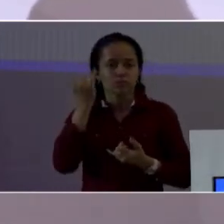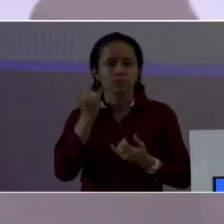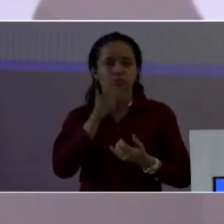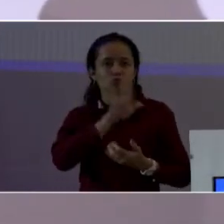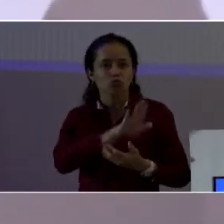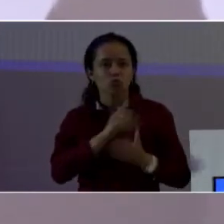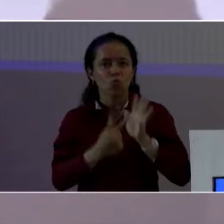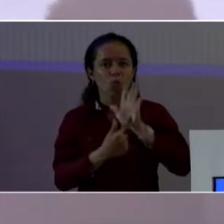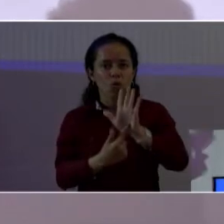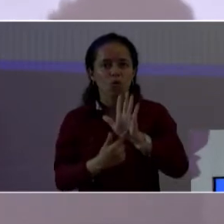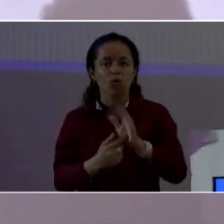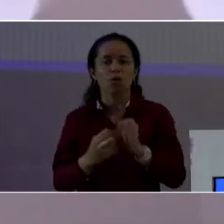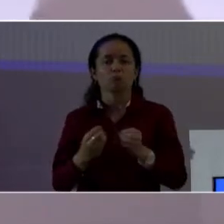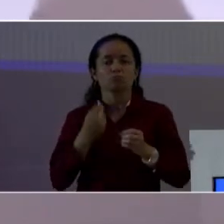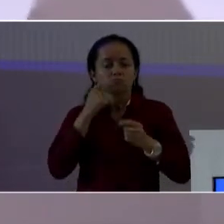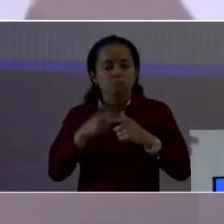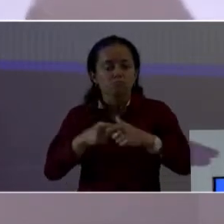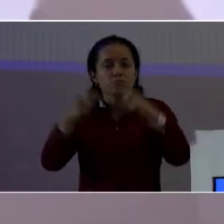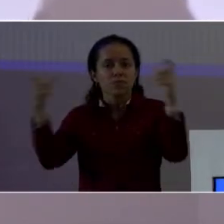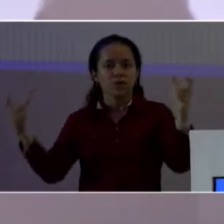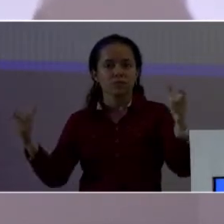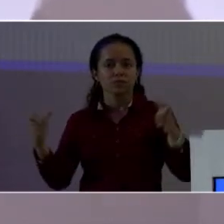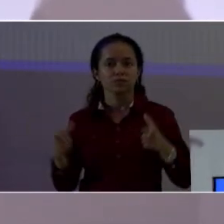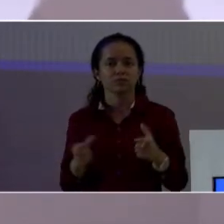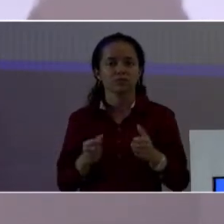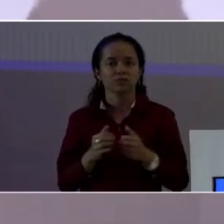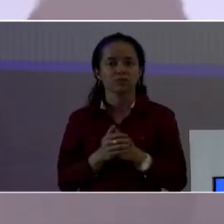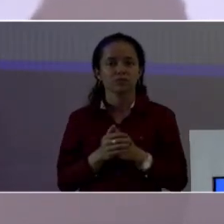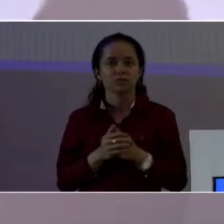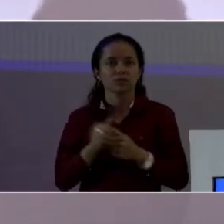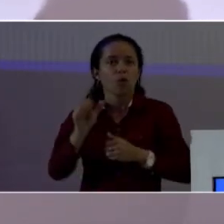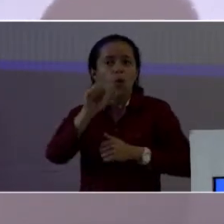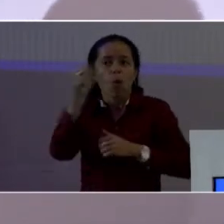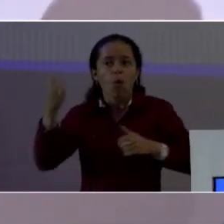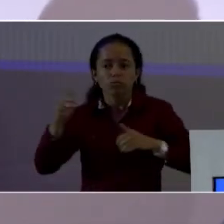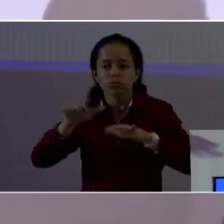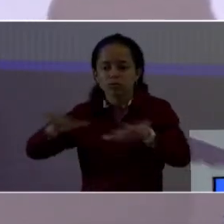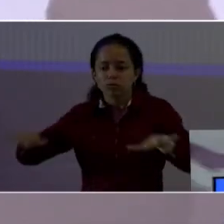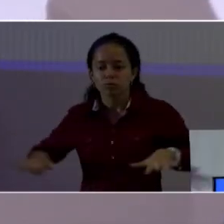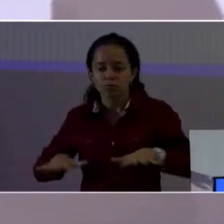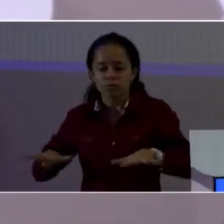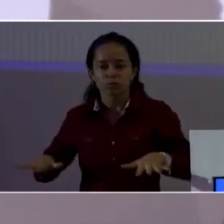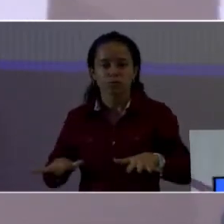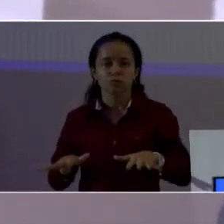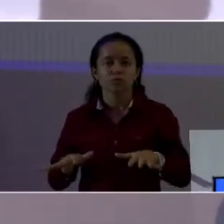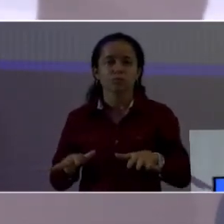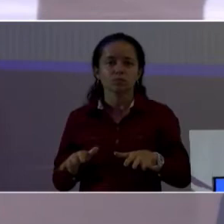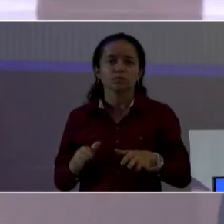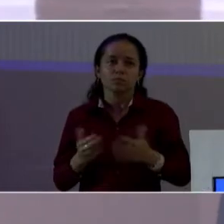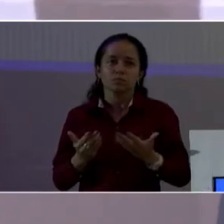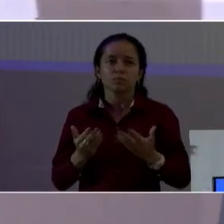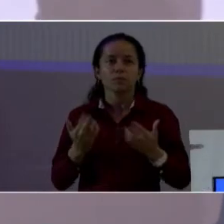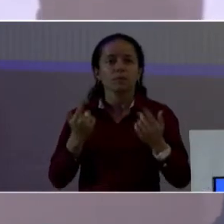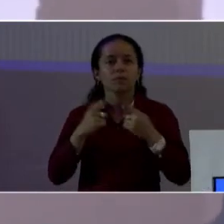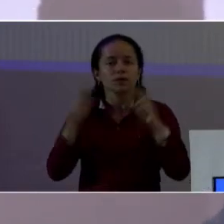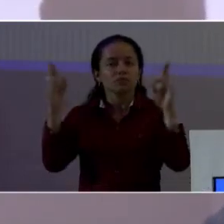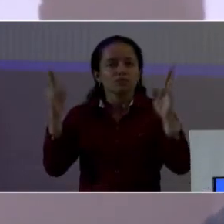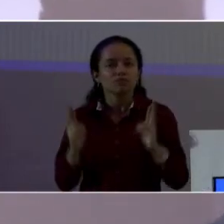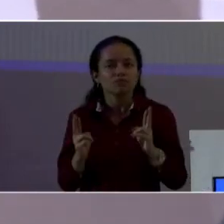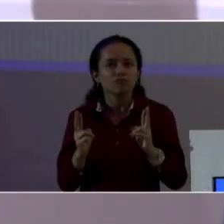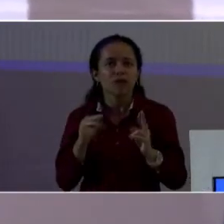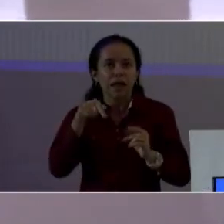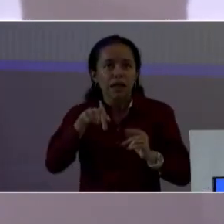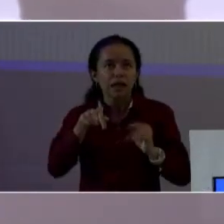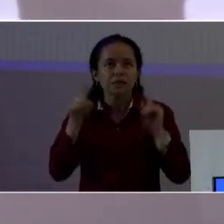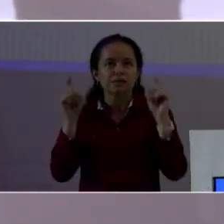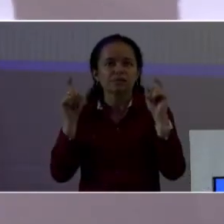modelos, en ayudar a expandirlos a otros escenarios. Pero un poco la síntesis de este